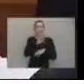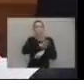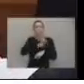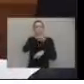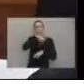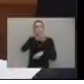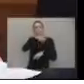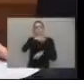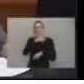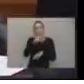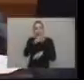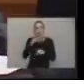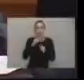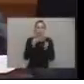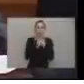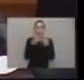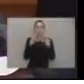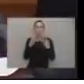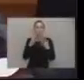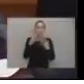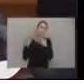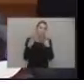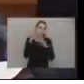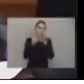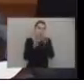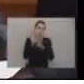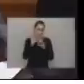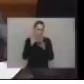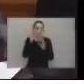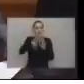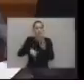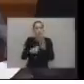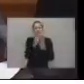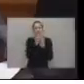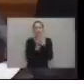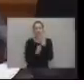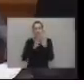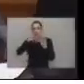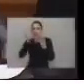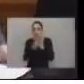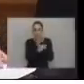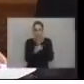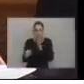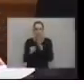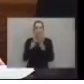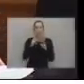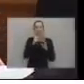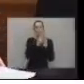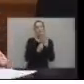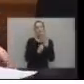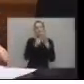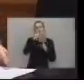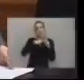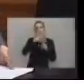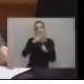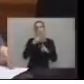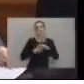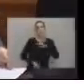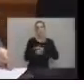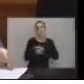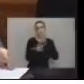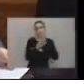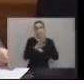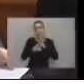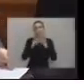29%. También hay otros indicadores. Veamos, índice de producción industrial que usted ha citado. Si bien es parecido